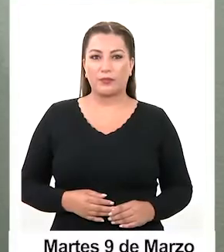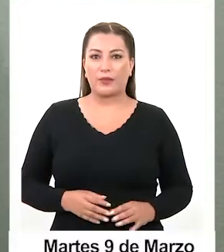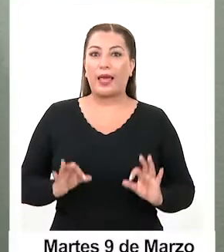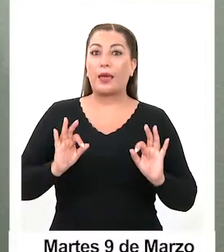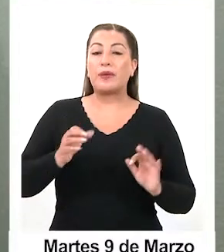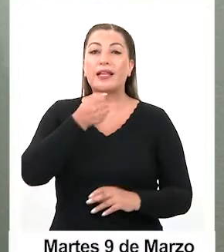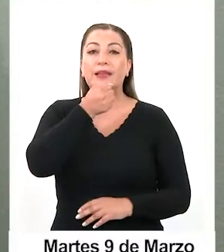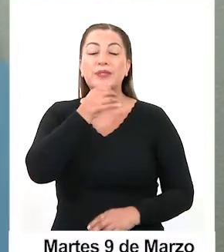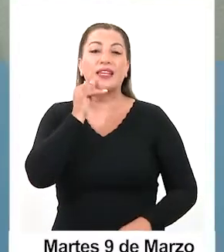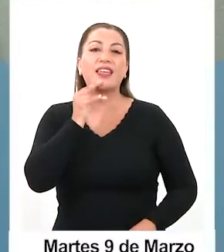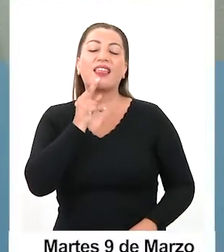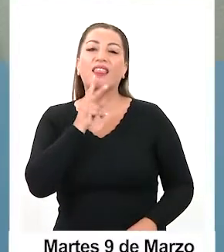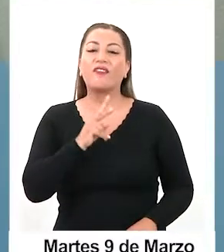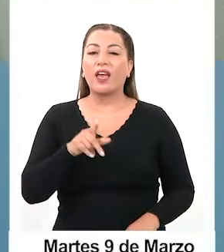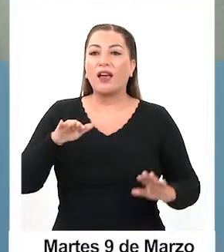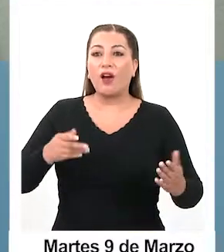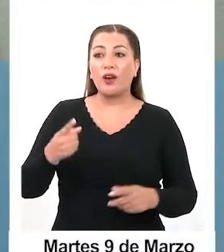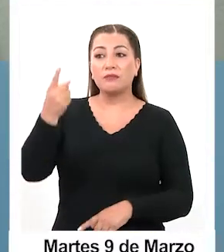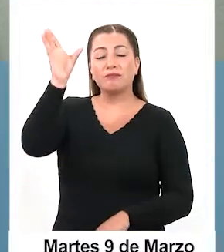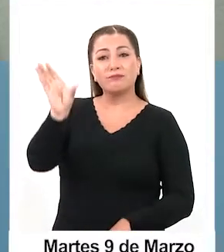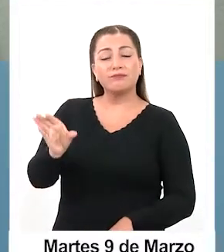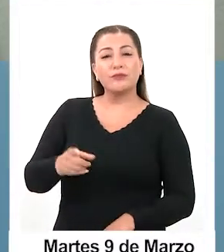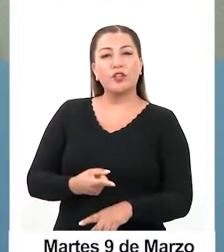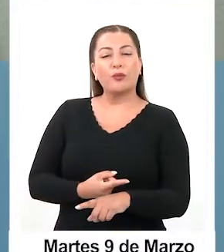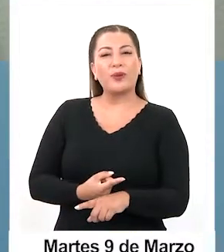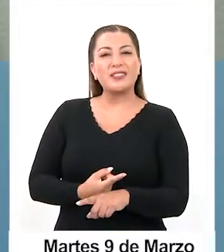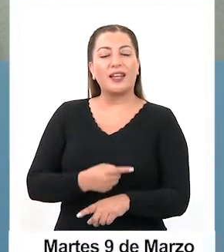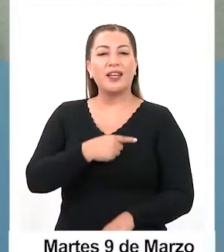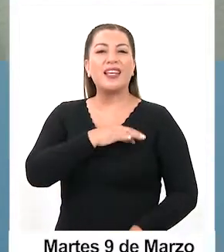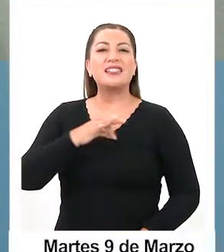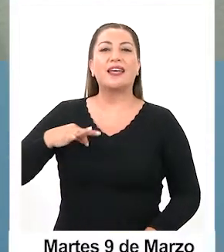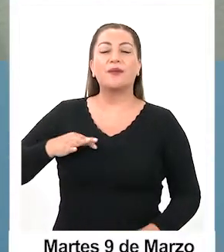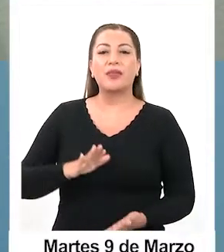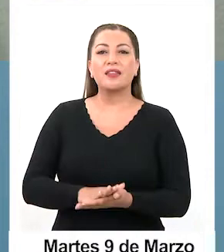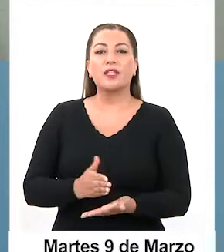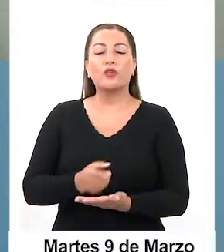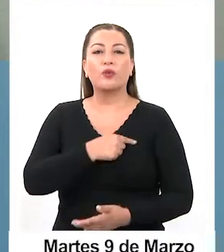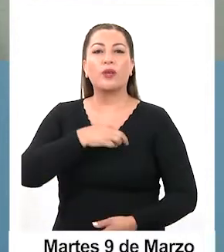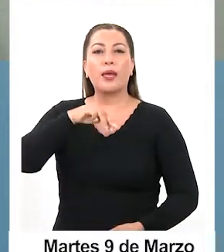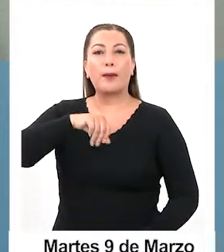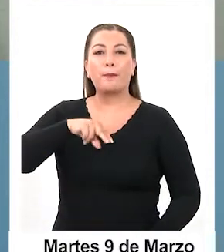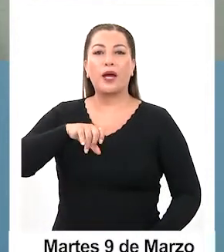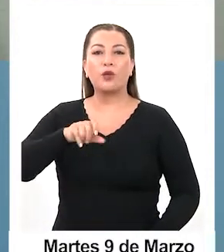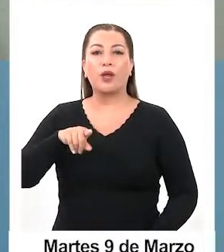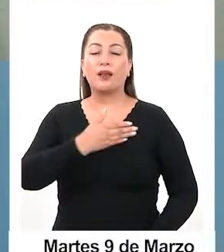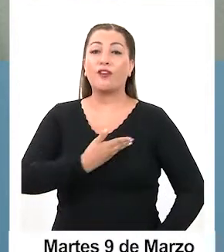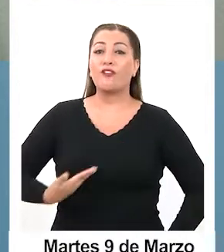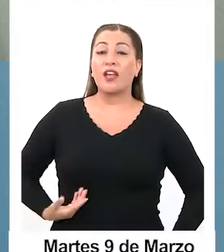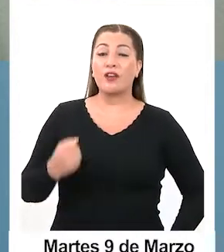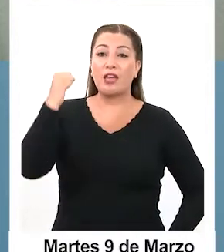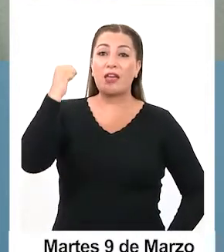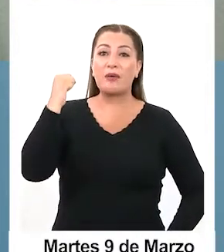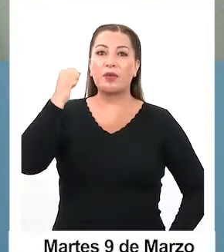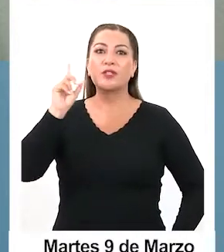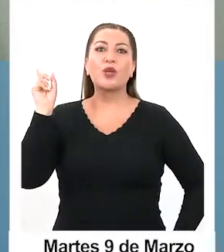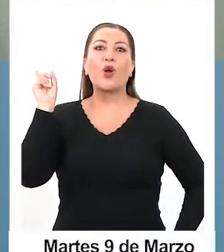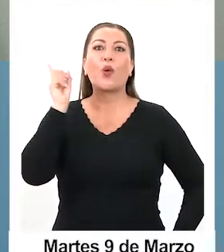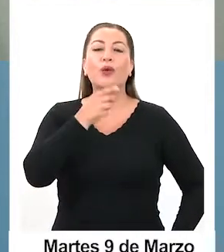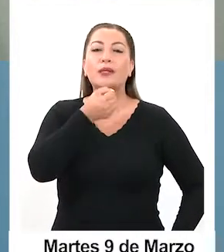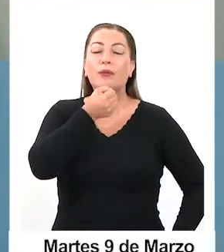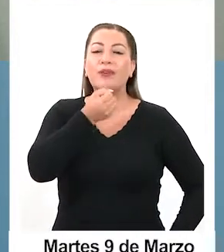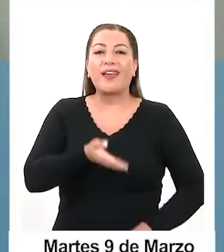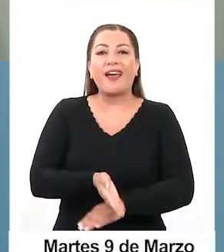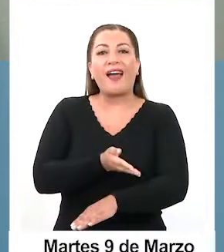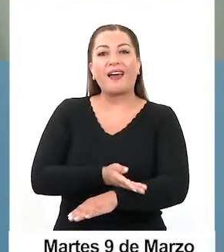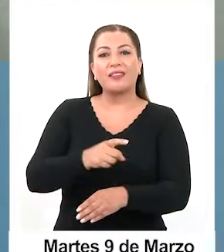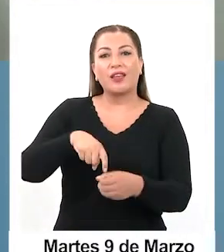Especial de prensa en Iquique Televisión, hoy con Manuel Fernández, Seremi de Salud, durante el gobierno de Sebastián Piñera, en su última entrevista antes